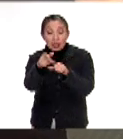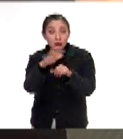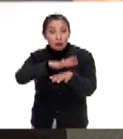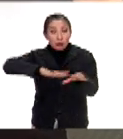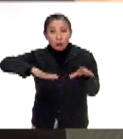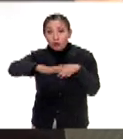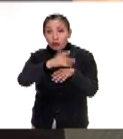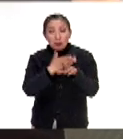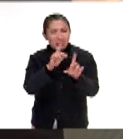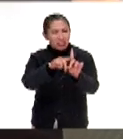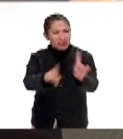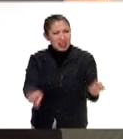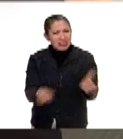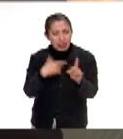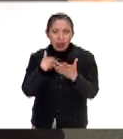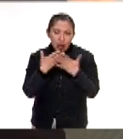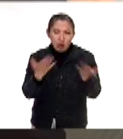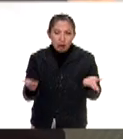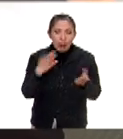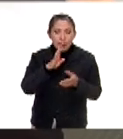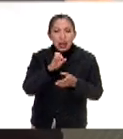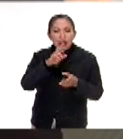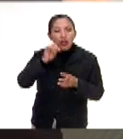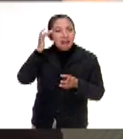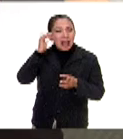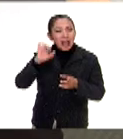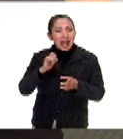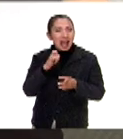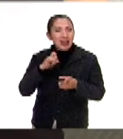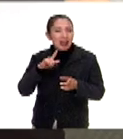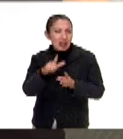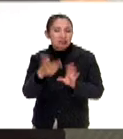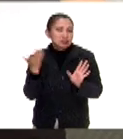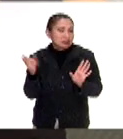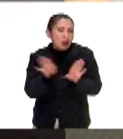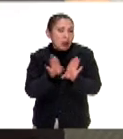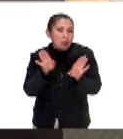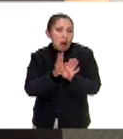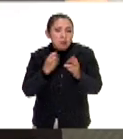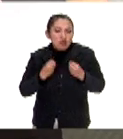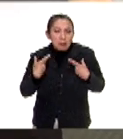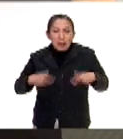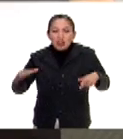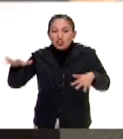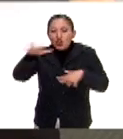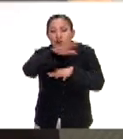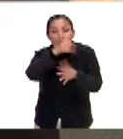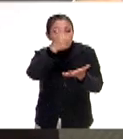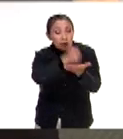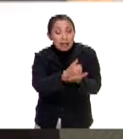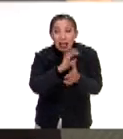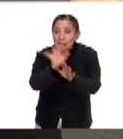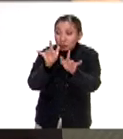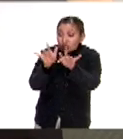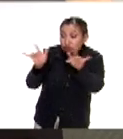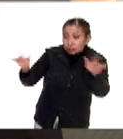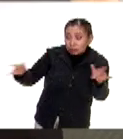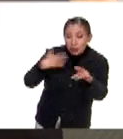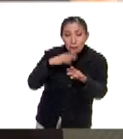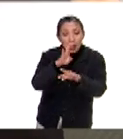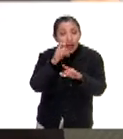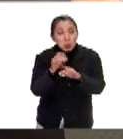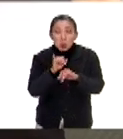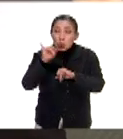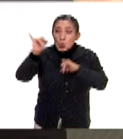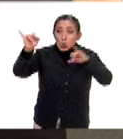entorno completamente distinto a lo que ahora es el barrio de San Ángel, completamente pues poblado, está en medio de la ciudad, antes no, era un barrio